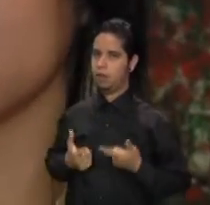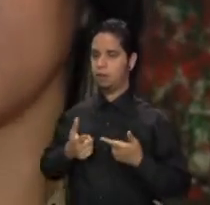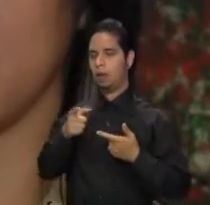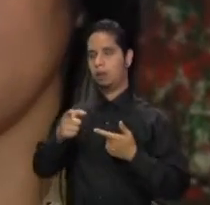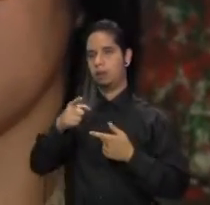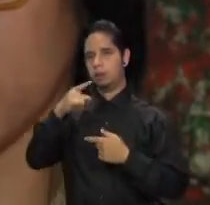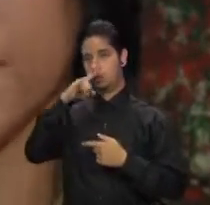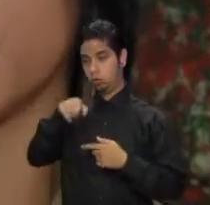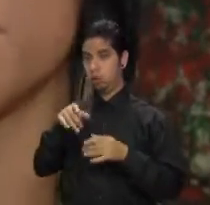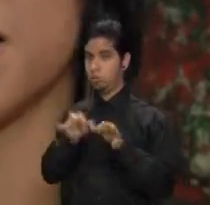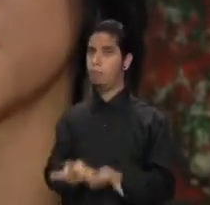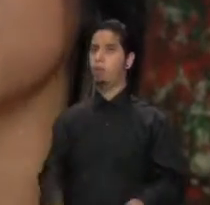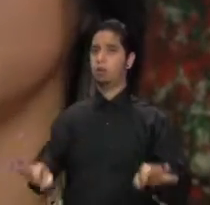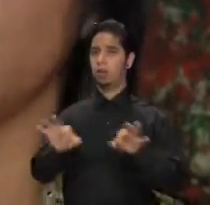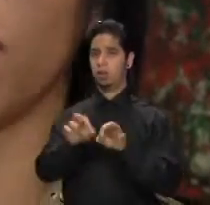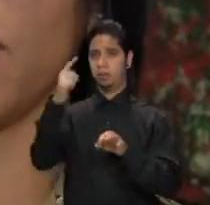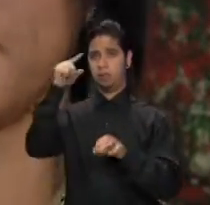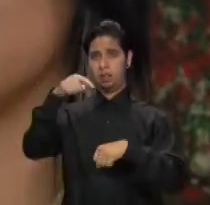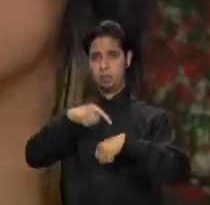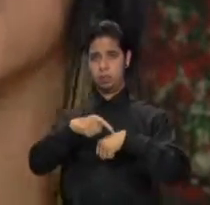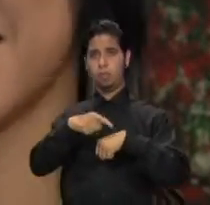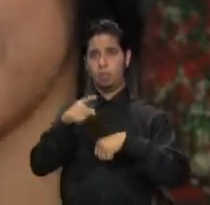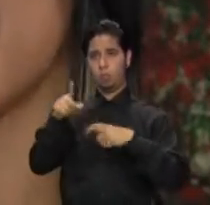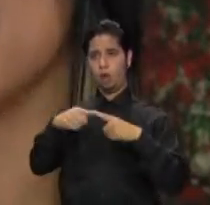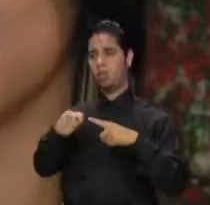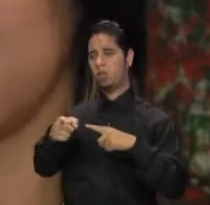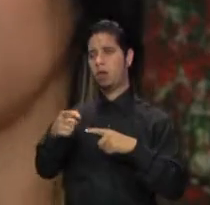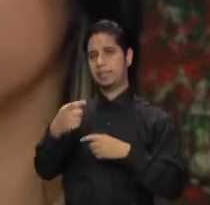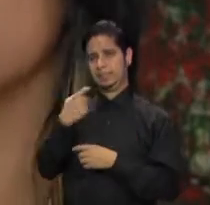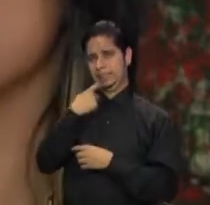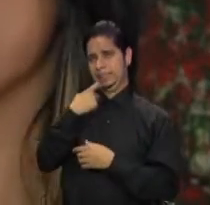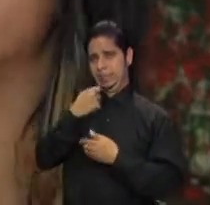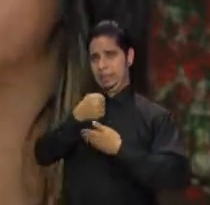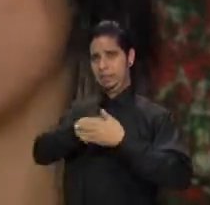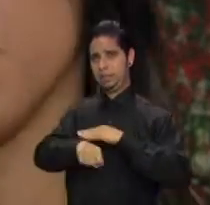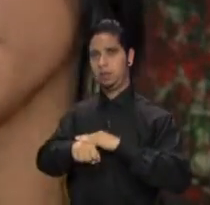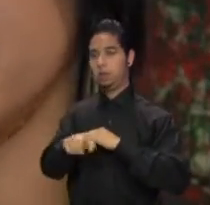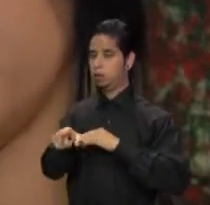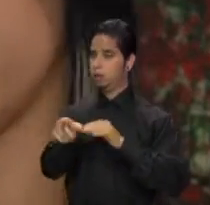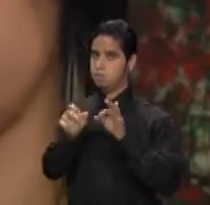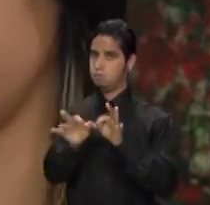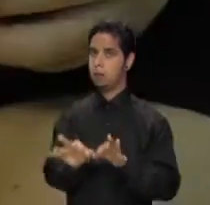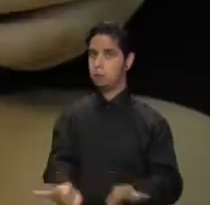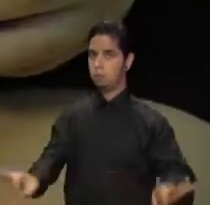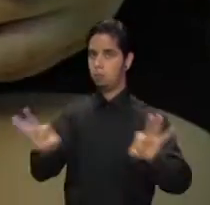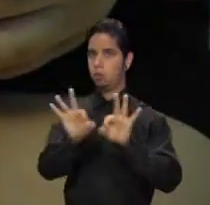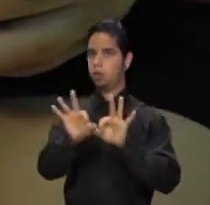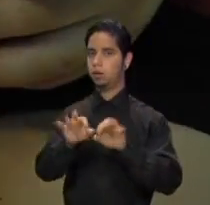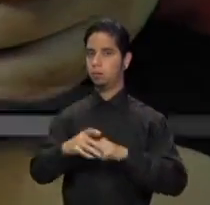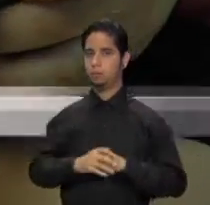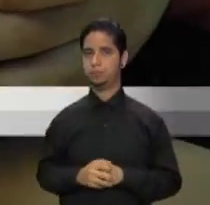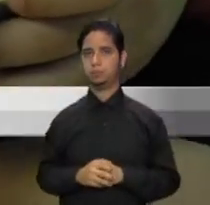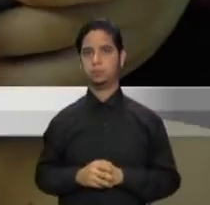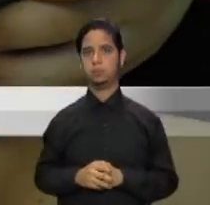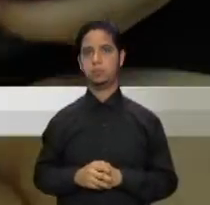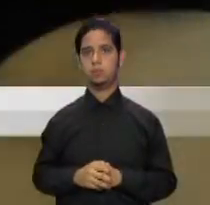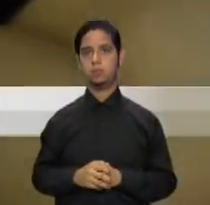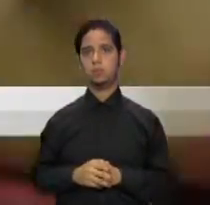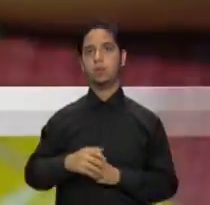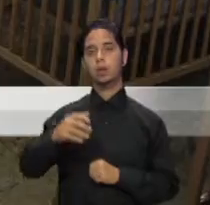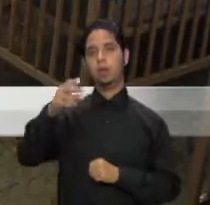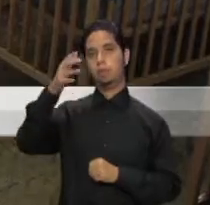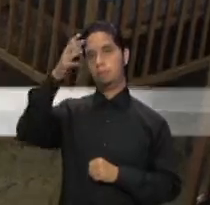de lactancia y en esos primeros meses, cuando apenas tiene tres semanas de nacido, es algo bien importante. El padre del bebé expresó